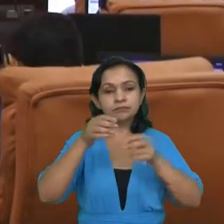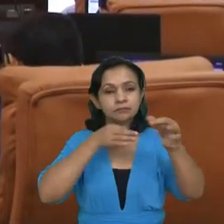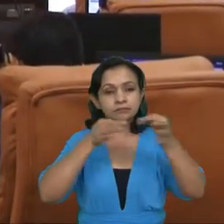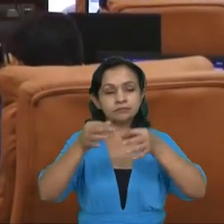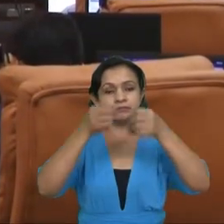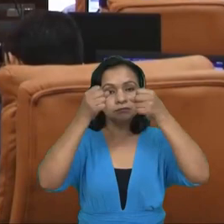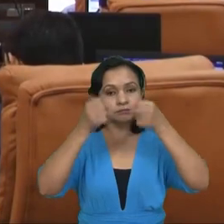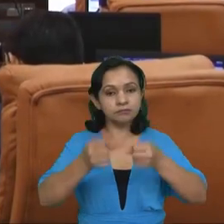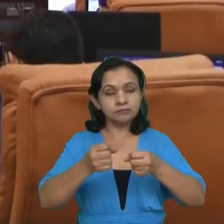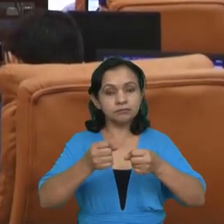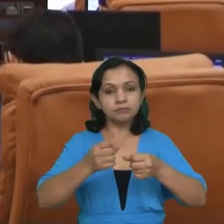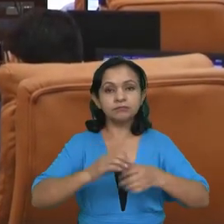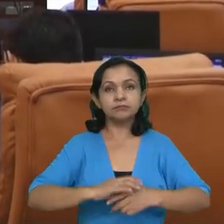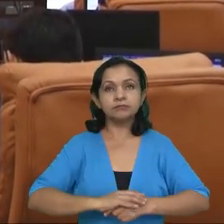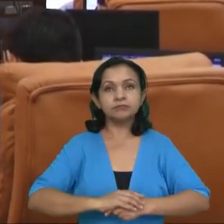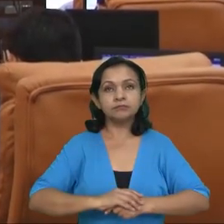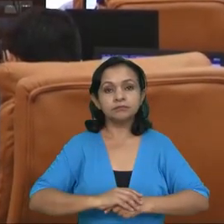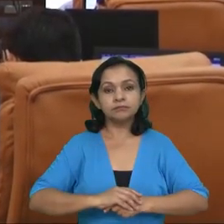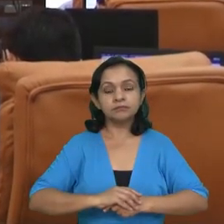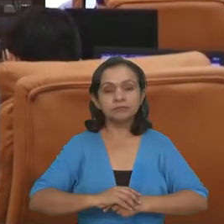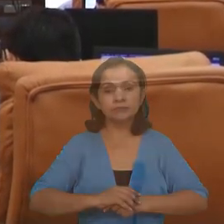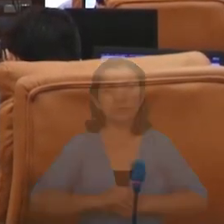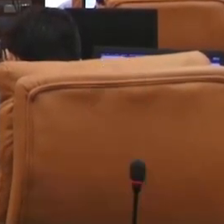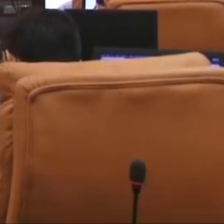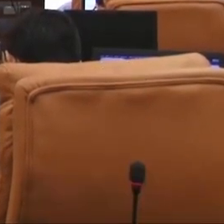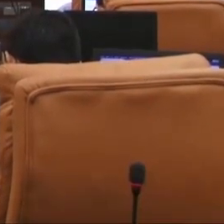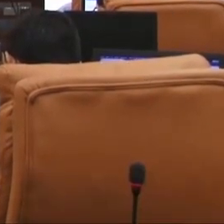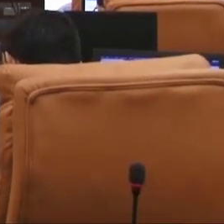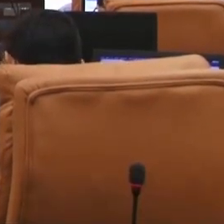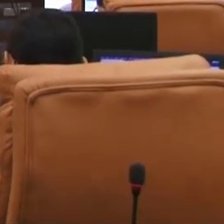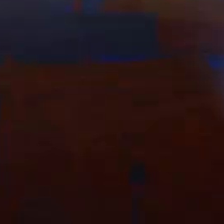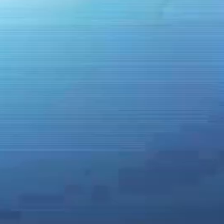parlamentario les informo elmer marcha